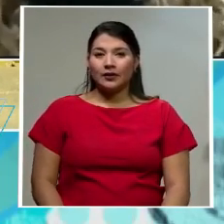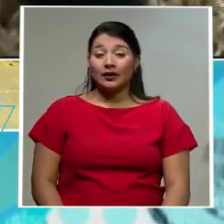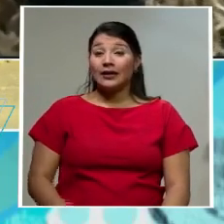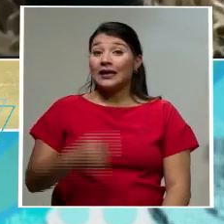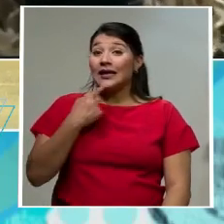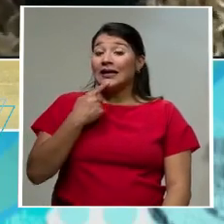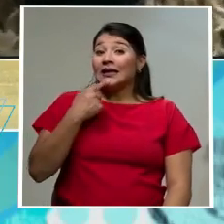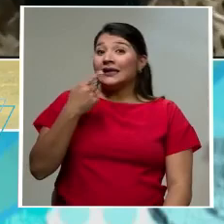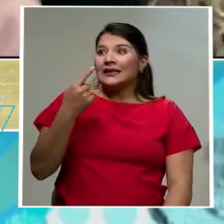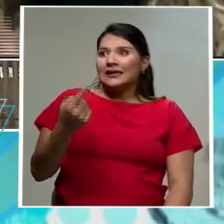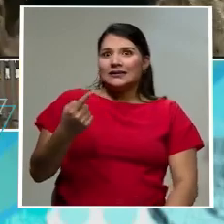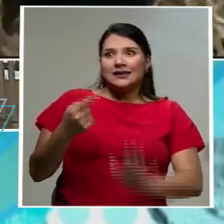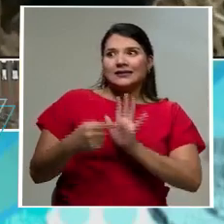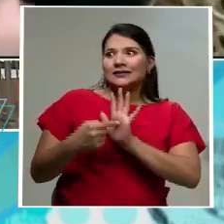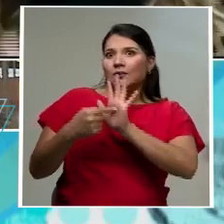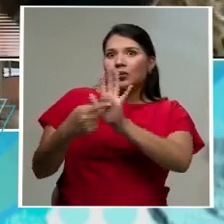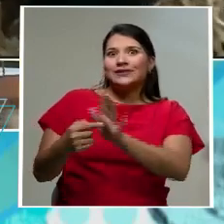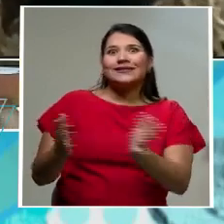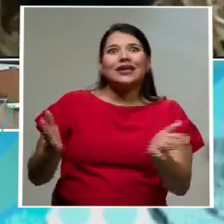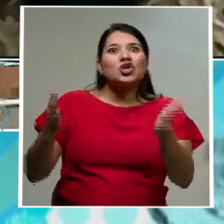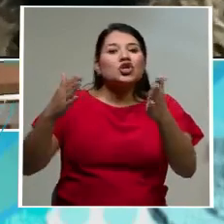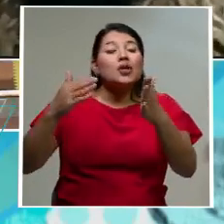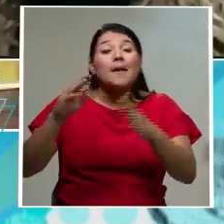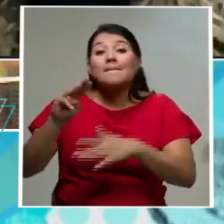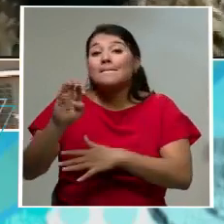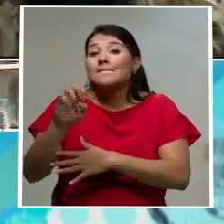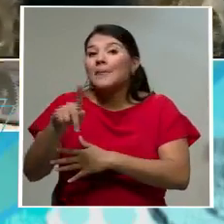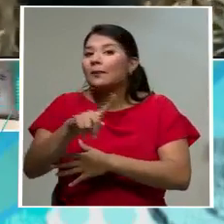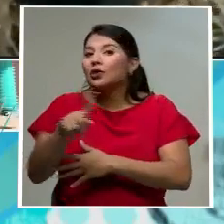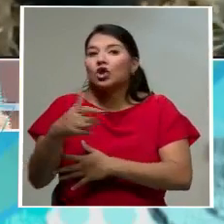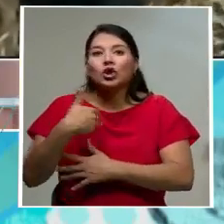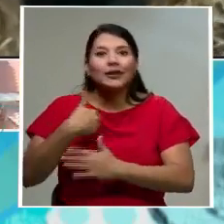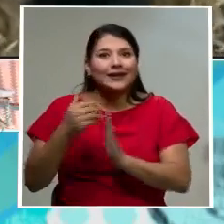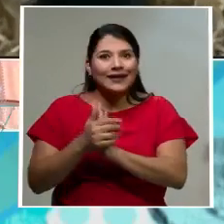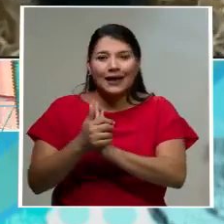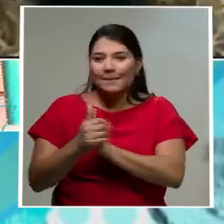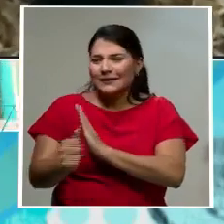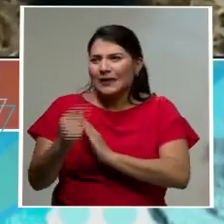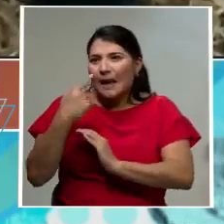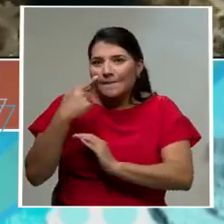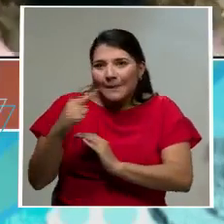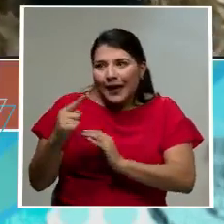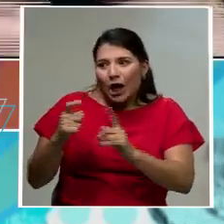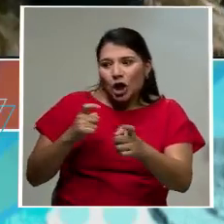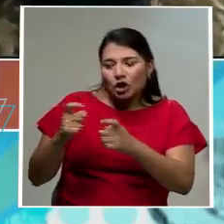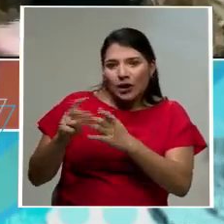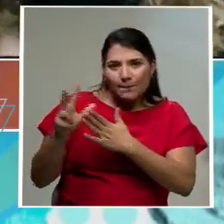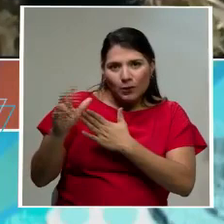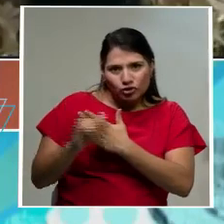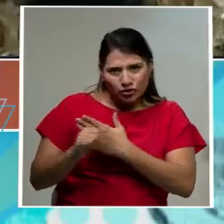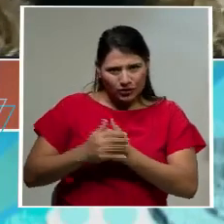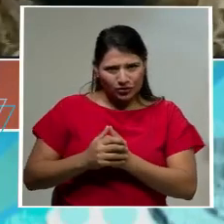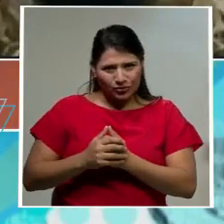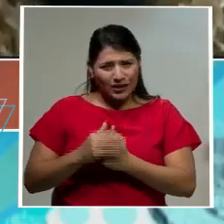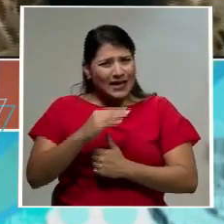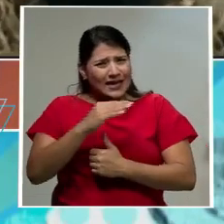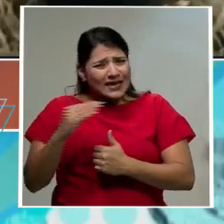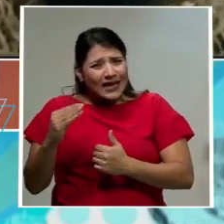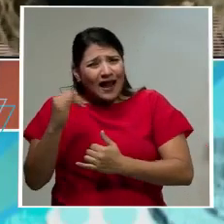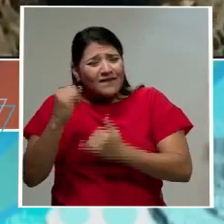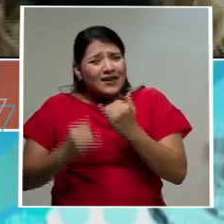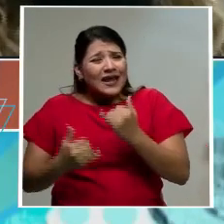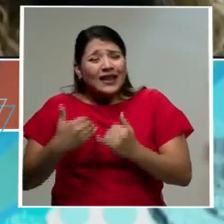que evidencia la falta de capacidad del MEP para gestionar proyectos que al final tienen un objetivo único y es